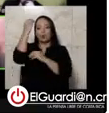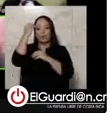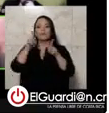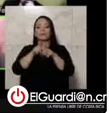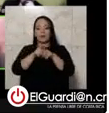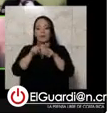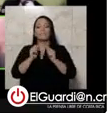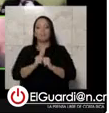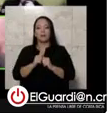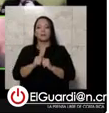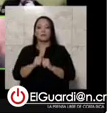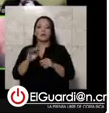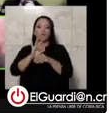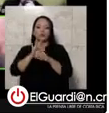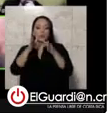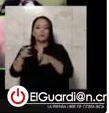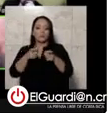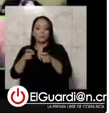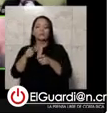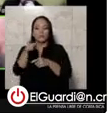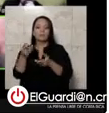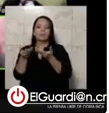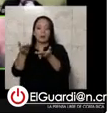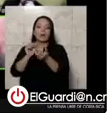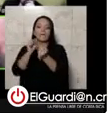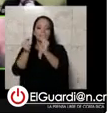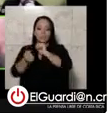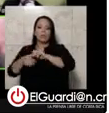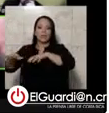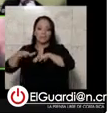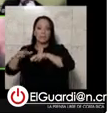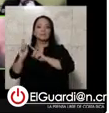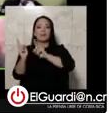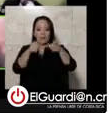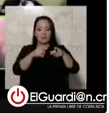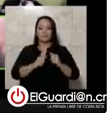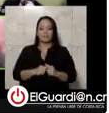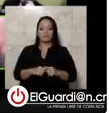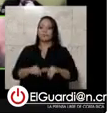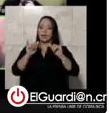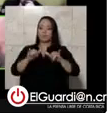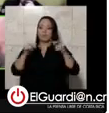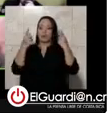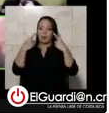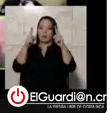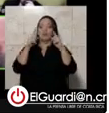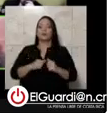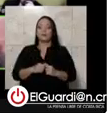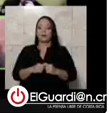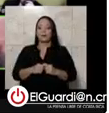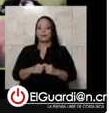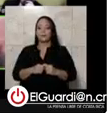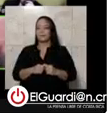el personal administrativo que también va a tener el cambio de actividades. Entonces, nada más eso para poder dar, no